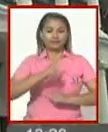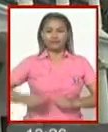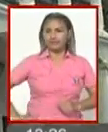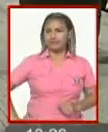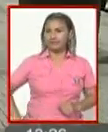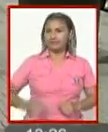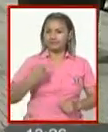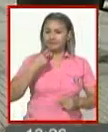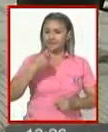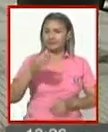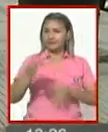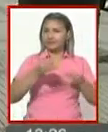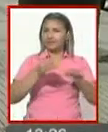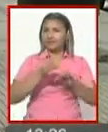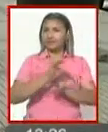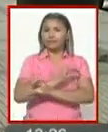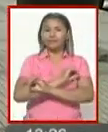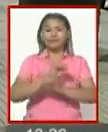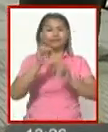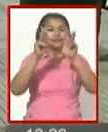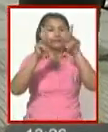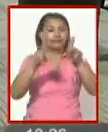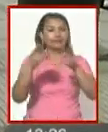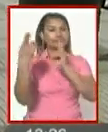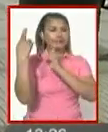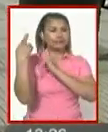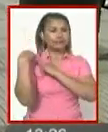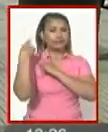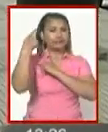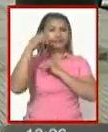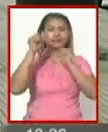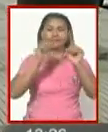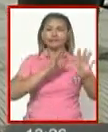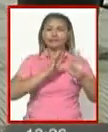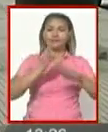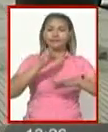alcaldía nos indicaron que no había ninguna persona asignada para poder hablar sobre este tema.